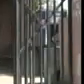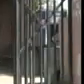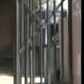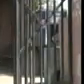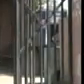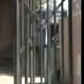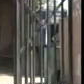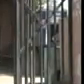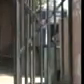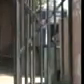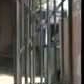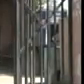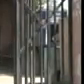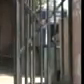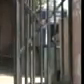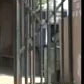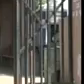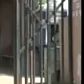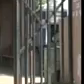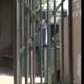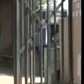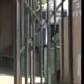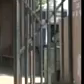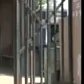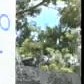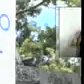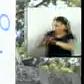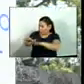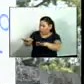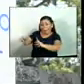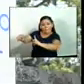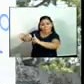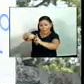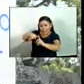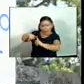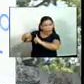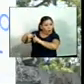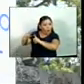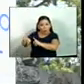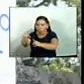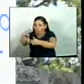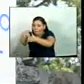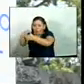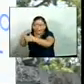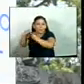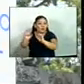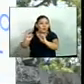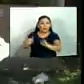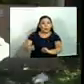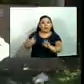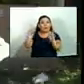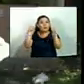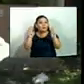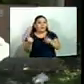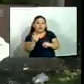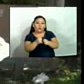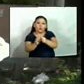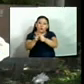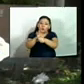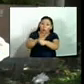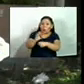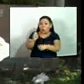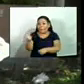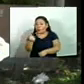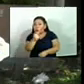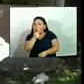En el cementerio municipal de Ilopango ya no hay espacio para sepultar a fallecidos por COVID-19 por sospechas de la